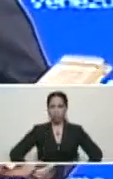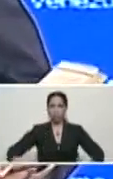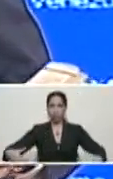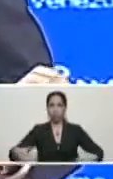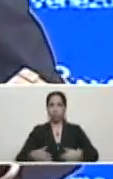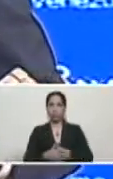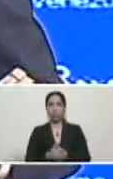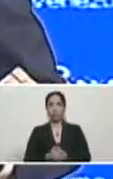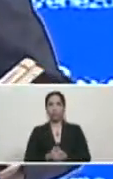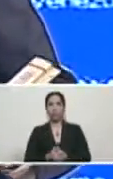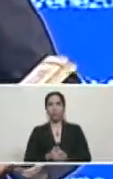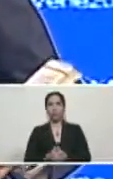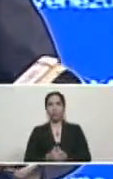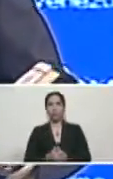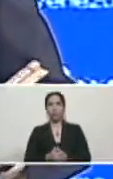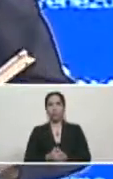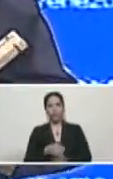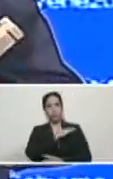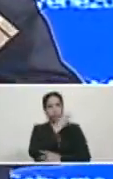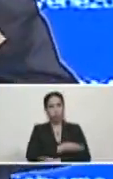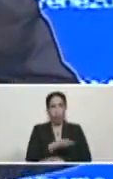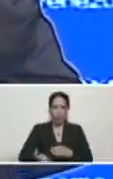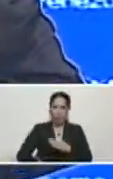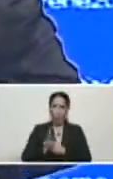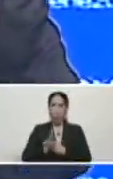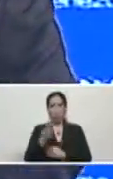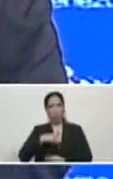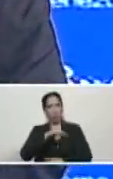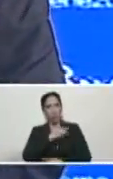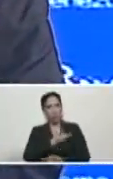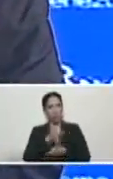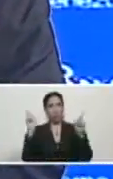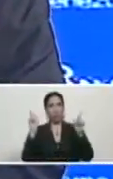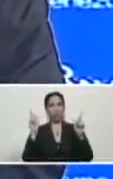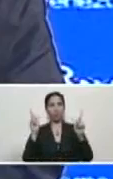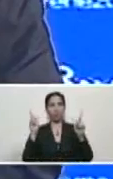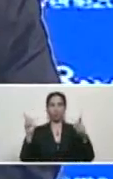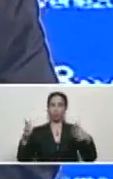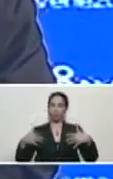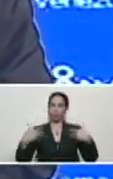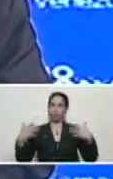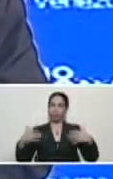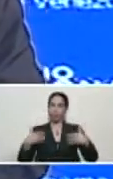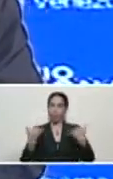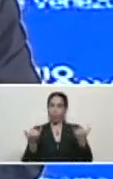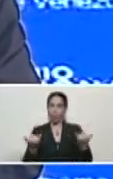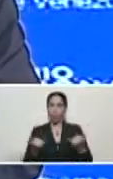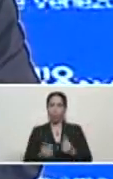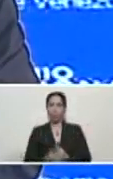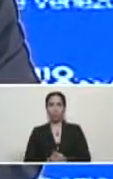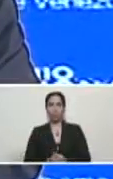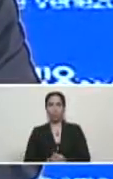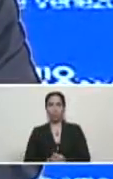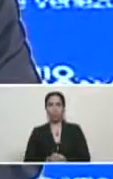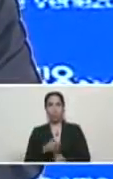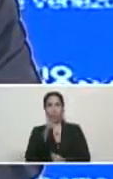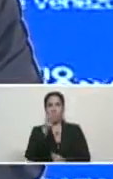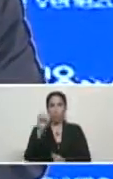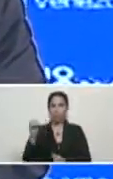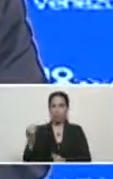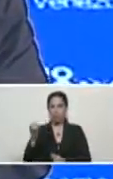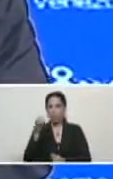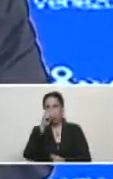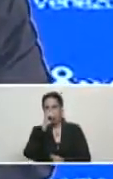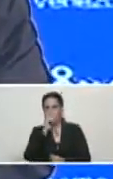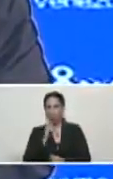la rebeldía, de la fuerza de nuestro Libertador. Así que me da mucha alegría hoy en el Bicentenario de la Declaración